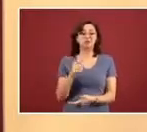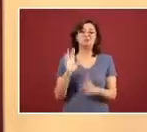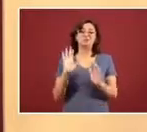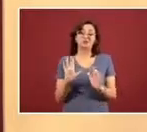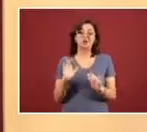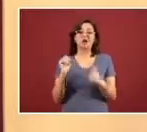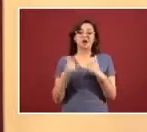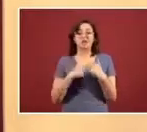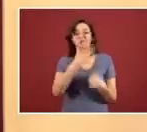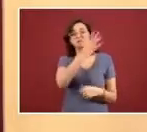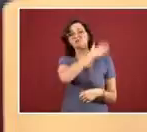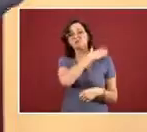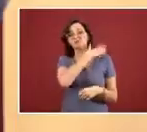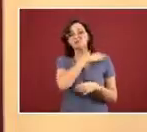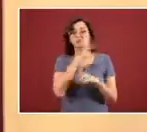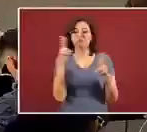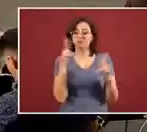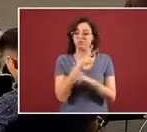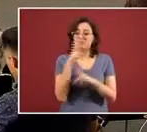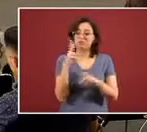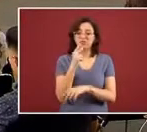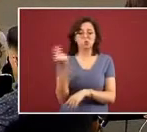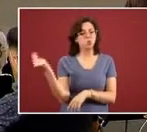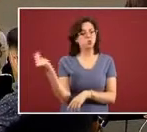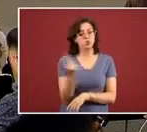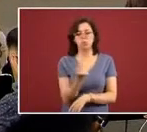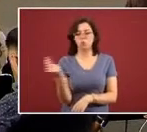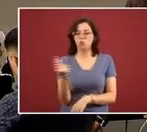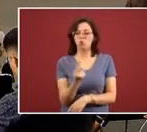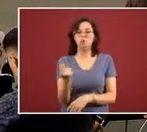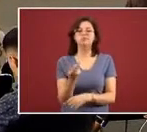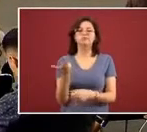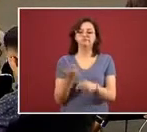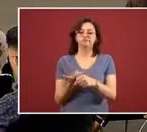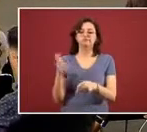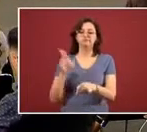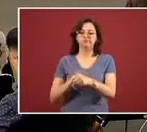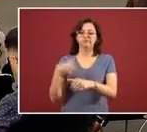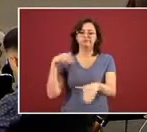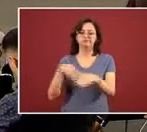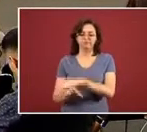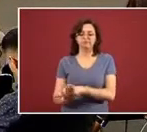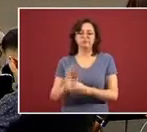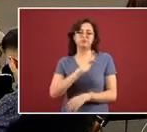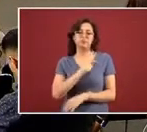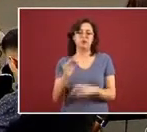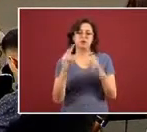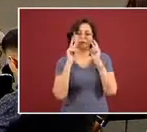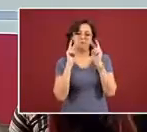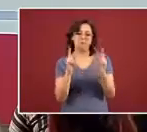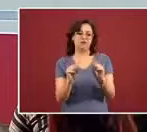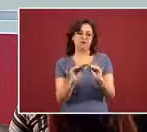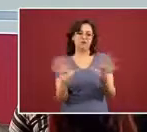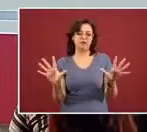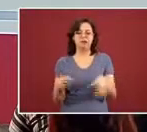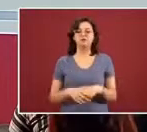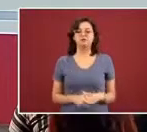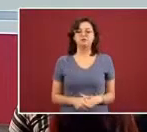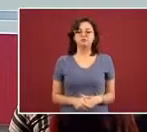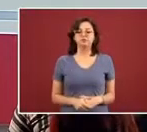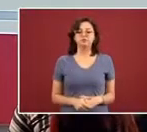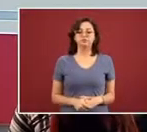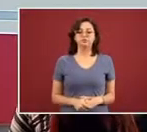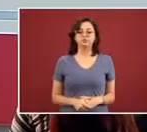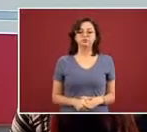complicación de neumonía está requiriendo que la persona sea ingresada, y lo podemos ver fácilmente en la gráfica. En